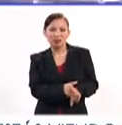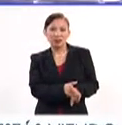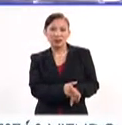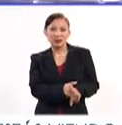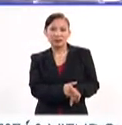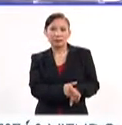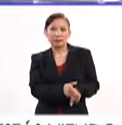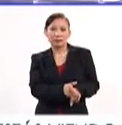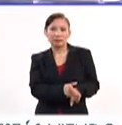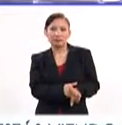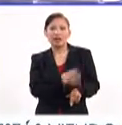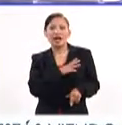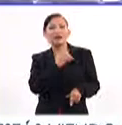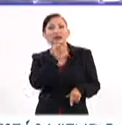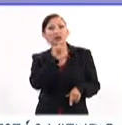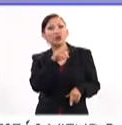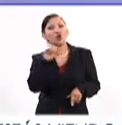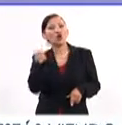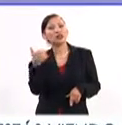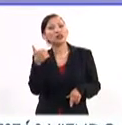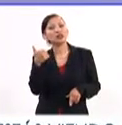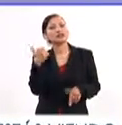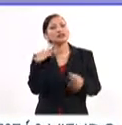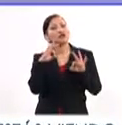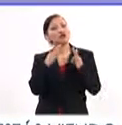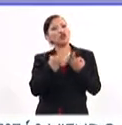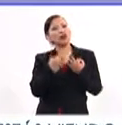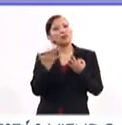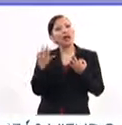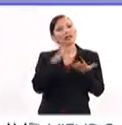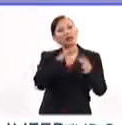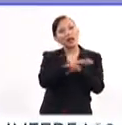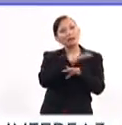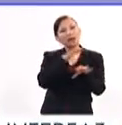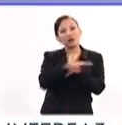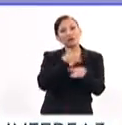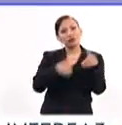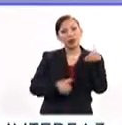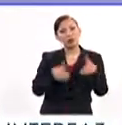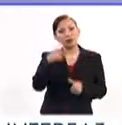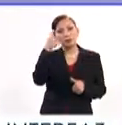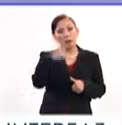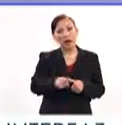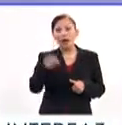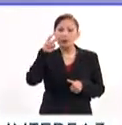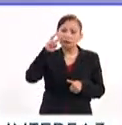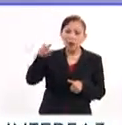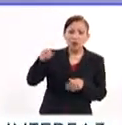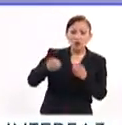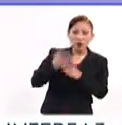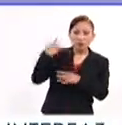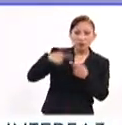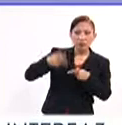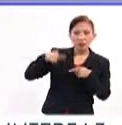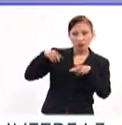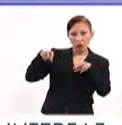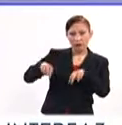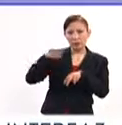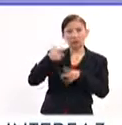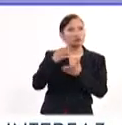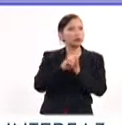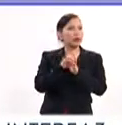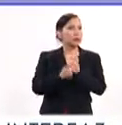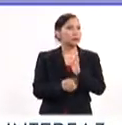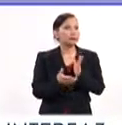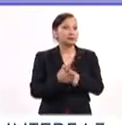Claro. Y hay también además algunas otras formas en las que ha evolucionado el teatro para adaptarse a lo mejor a las nuevas audiencias, ¿no? Se me ocurre